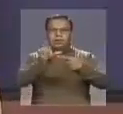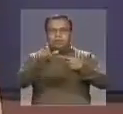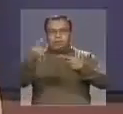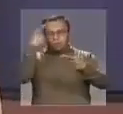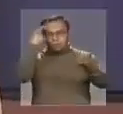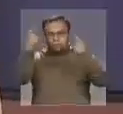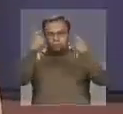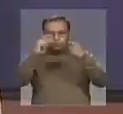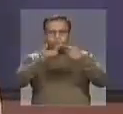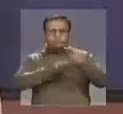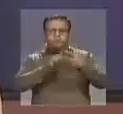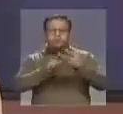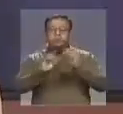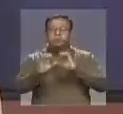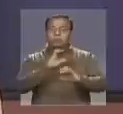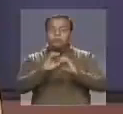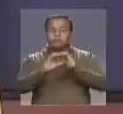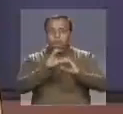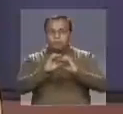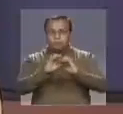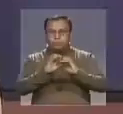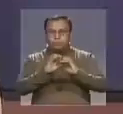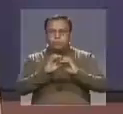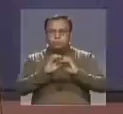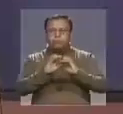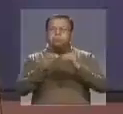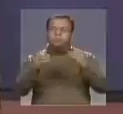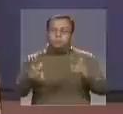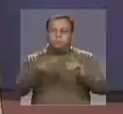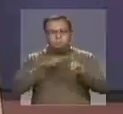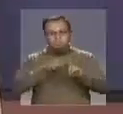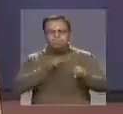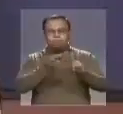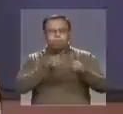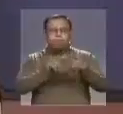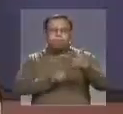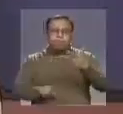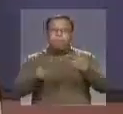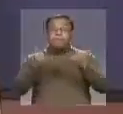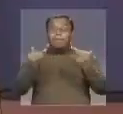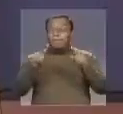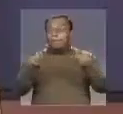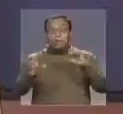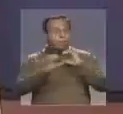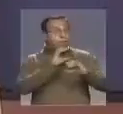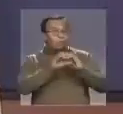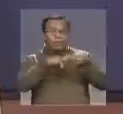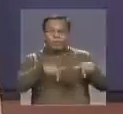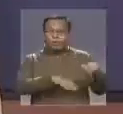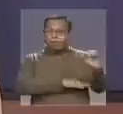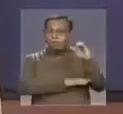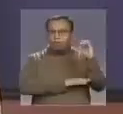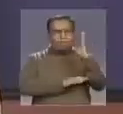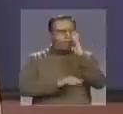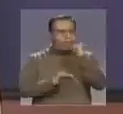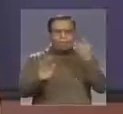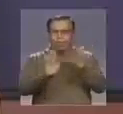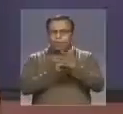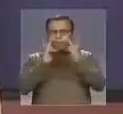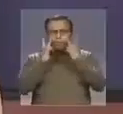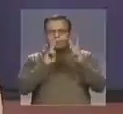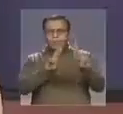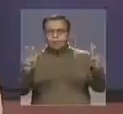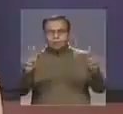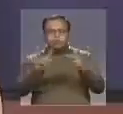estratégico, comunicación e incidencia, porque lo que no se comunica en este país no se ve y no se